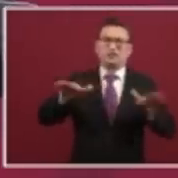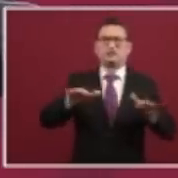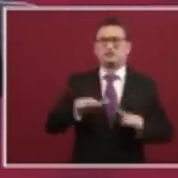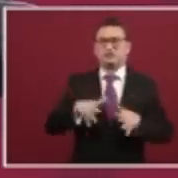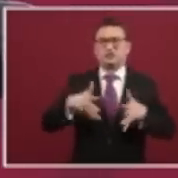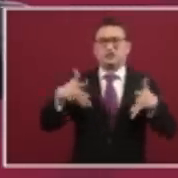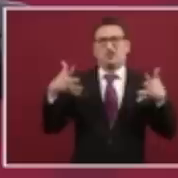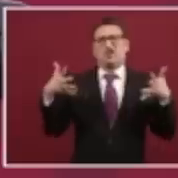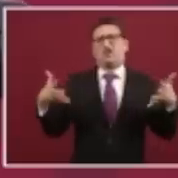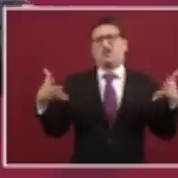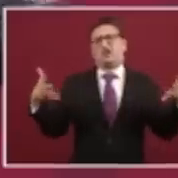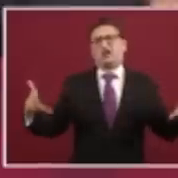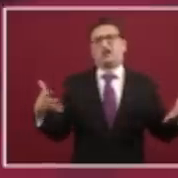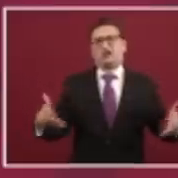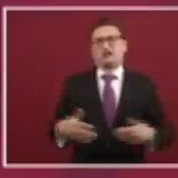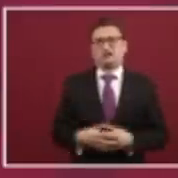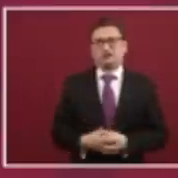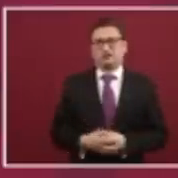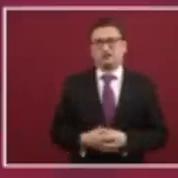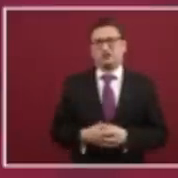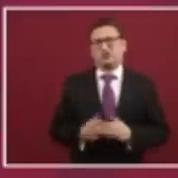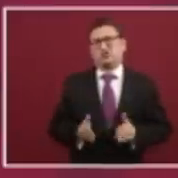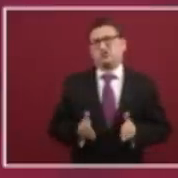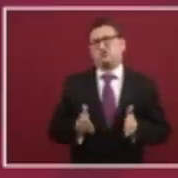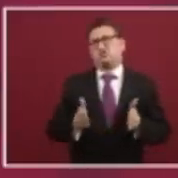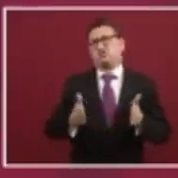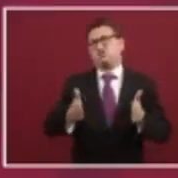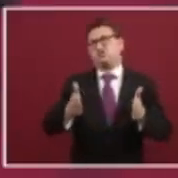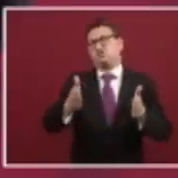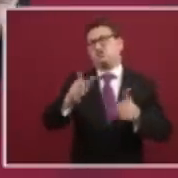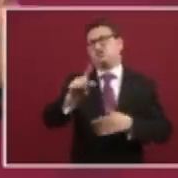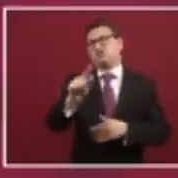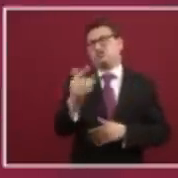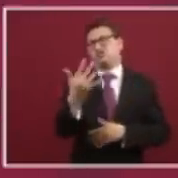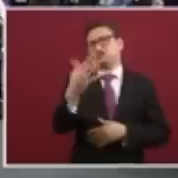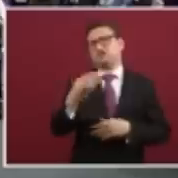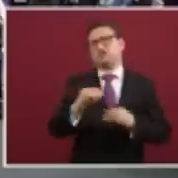este ancho, por 75 metros de largo,